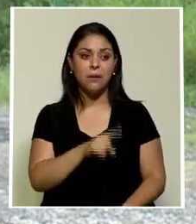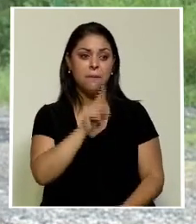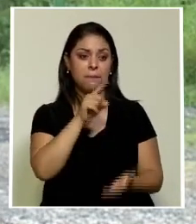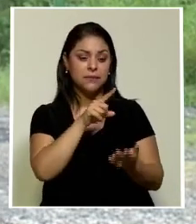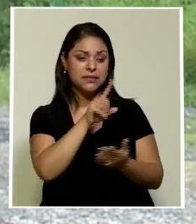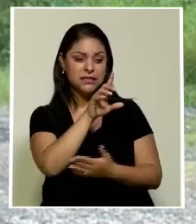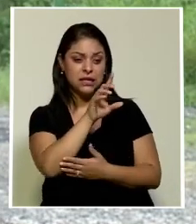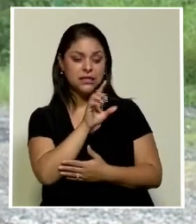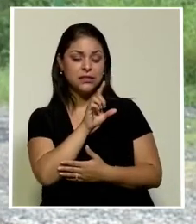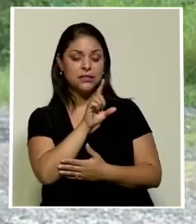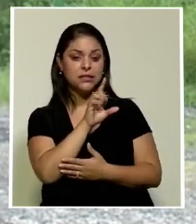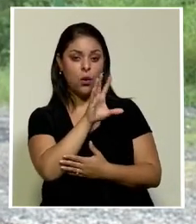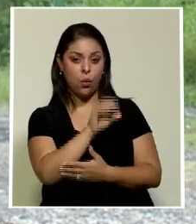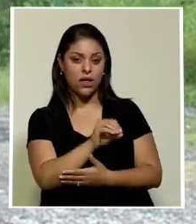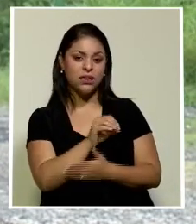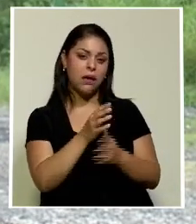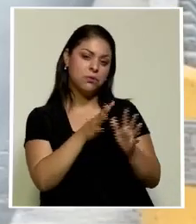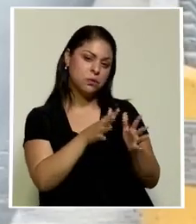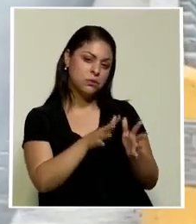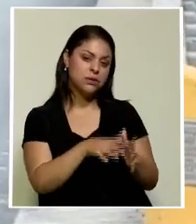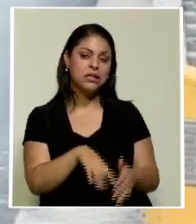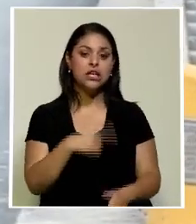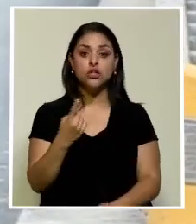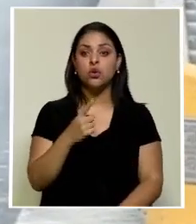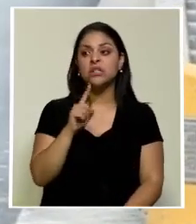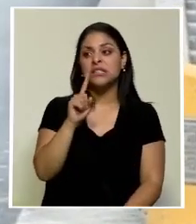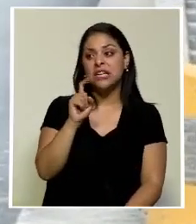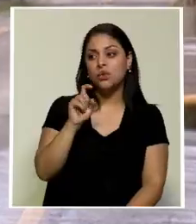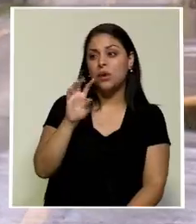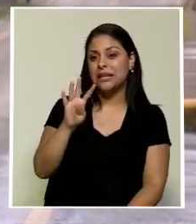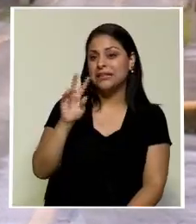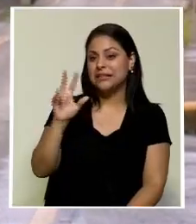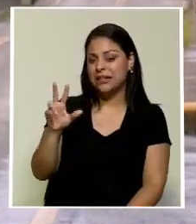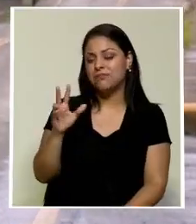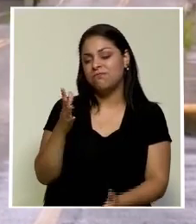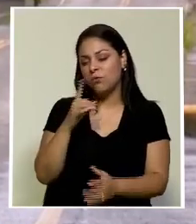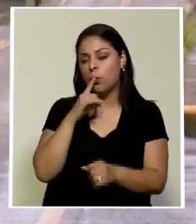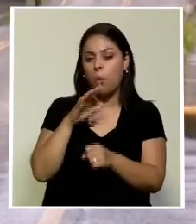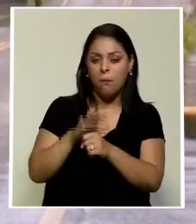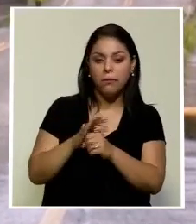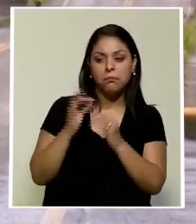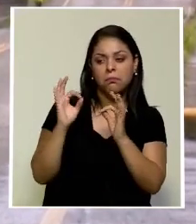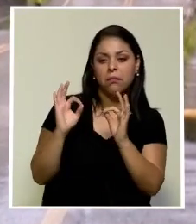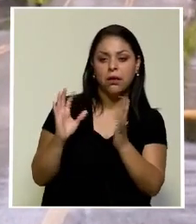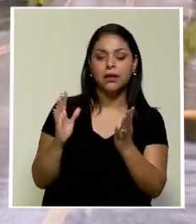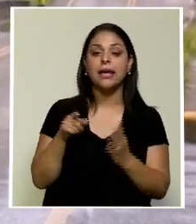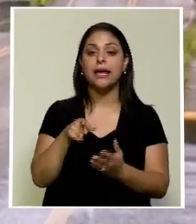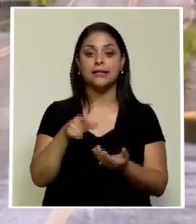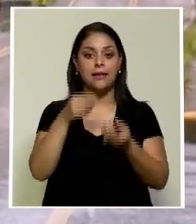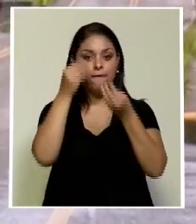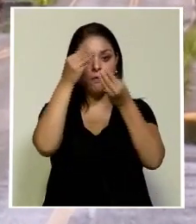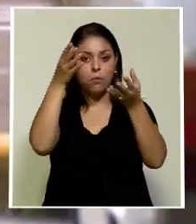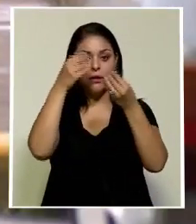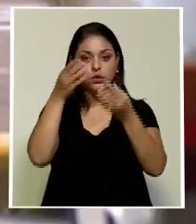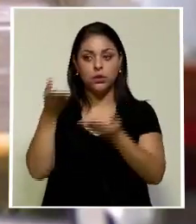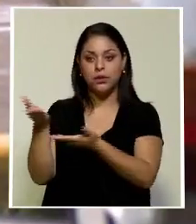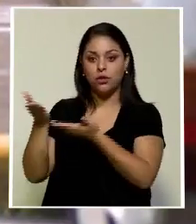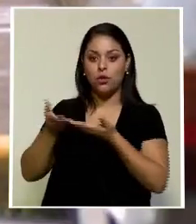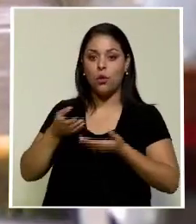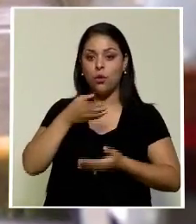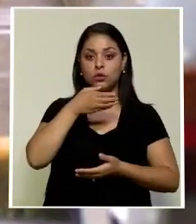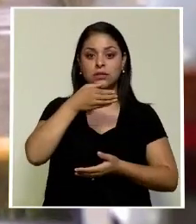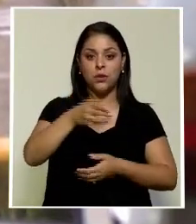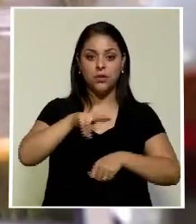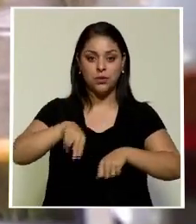regular y apenas 143 cumplen con los requerimientos. Estos son parte de los datos aportados por el Consejo Nacional de Vialidad